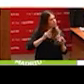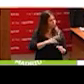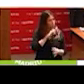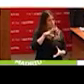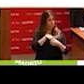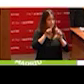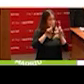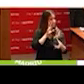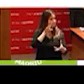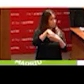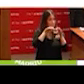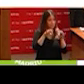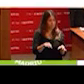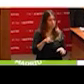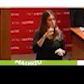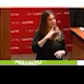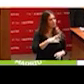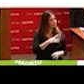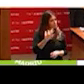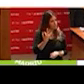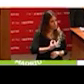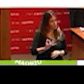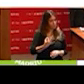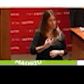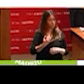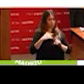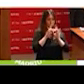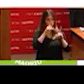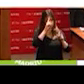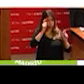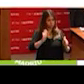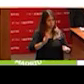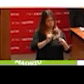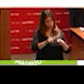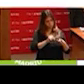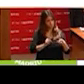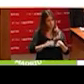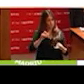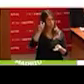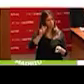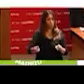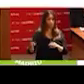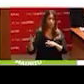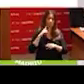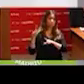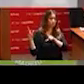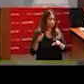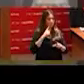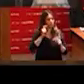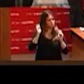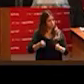en la propia empresa sobre las tareas que se han determinado que realice la persona que se incorpora